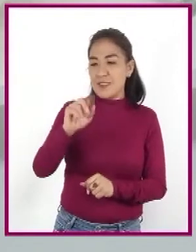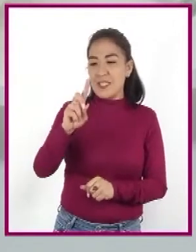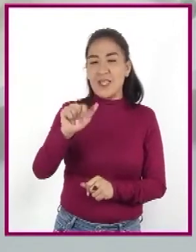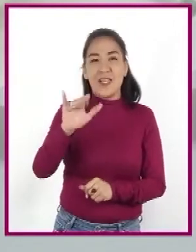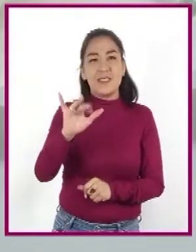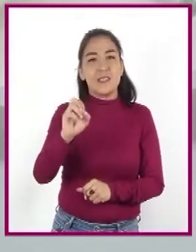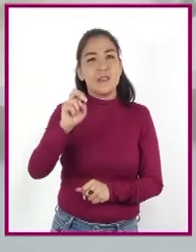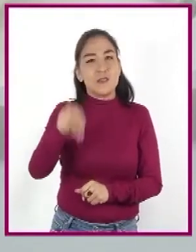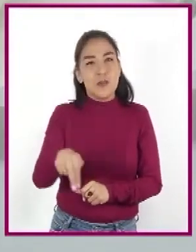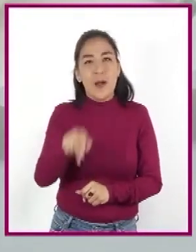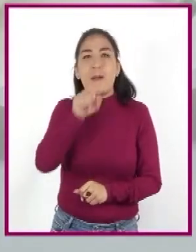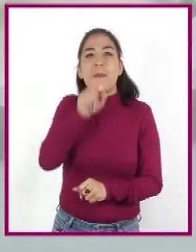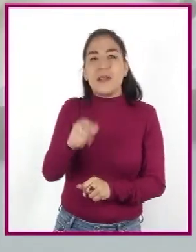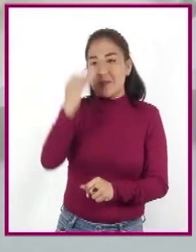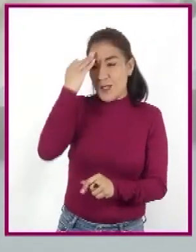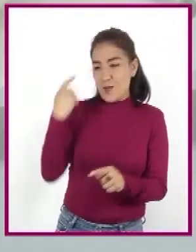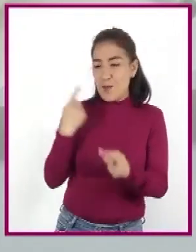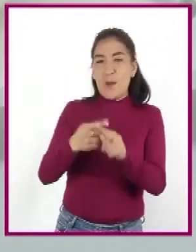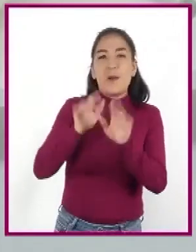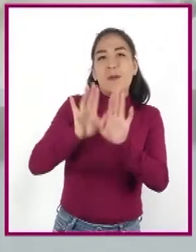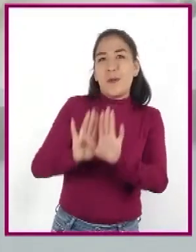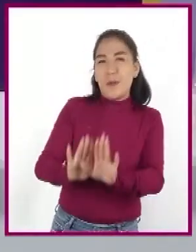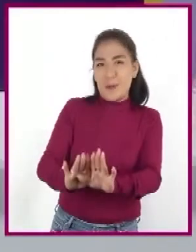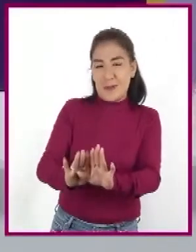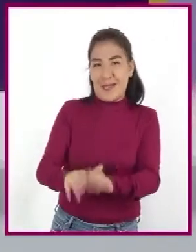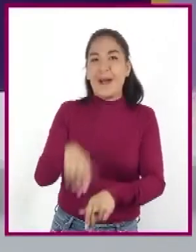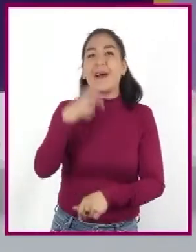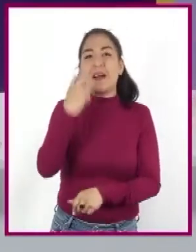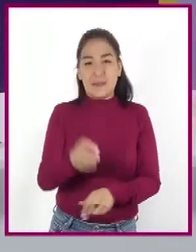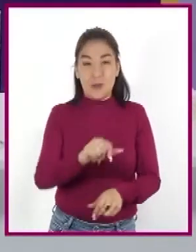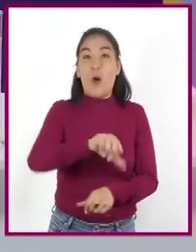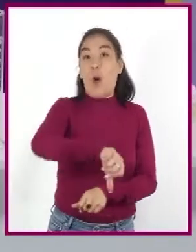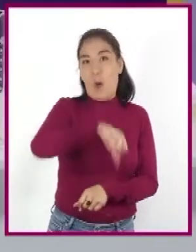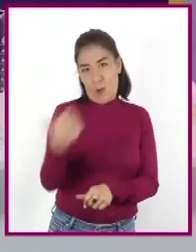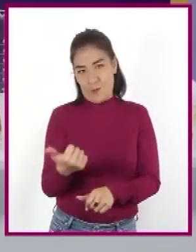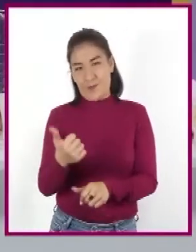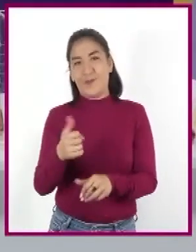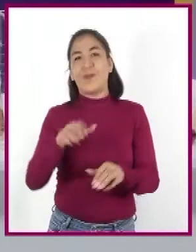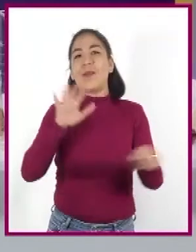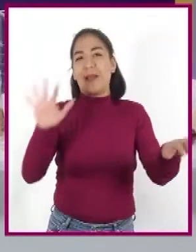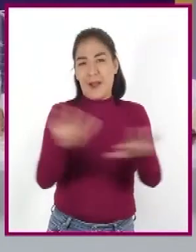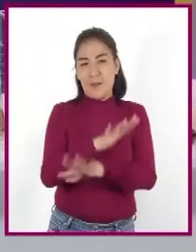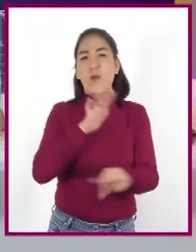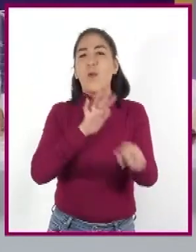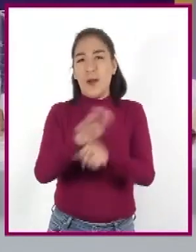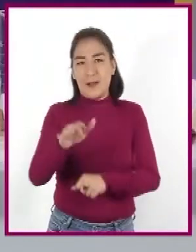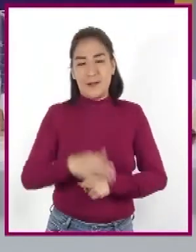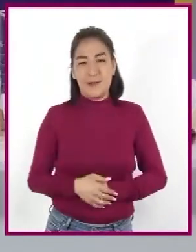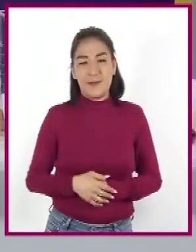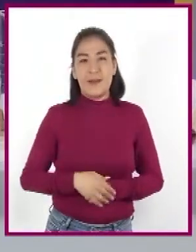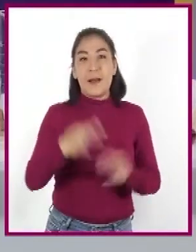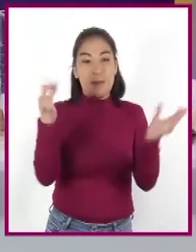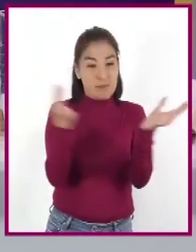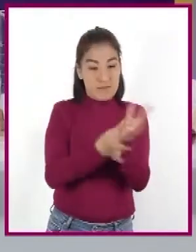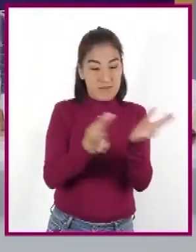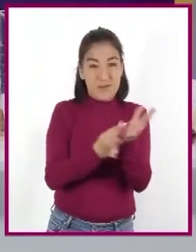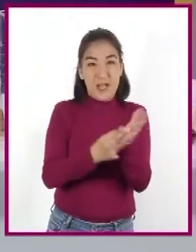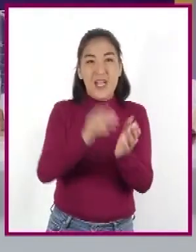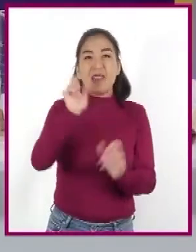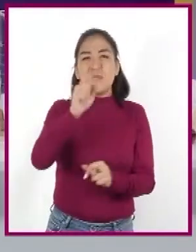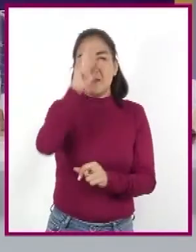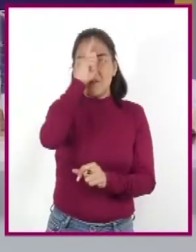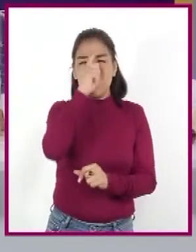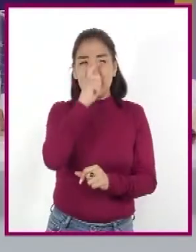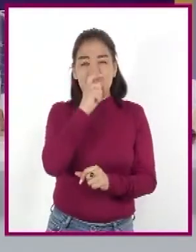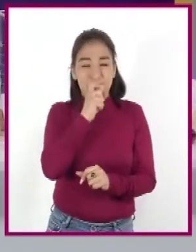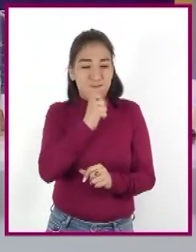mismo. Otro tipo de cambio químico que se puede observar con facilidad es el que se presenta cuando un metal se oxida por el